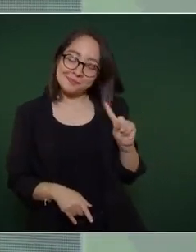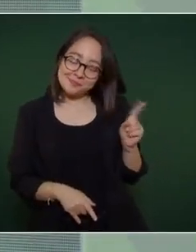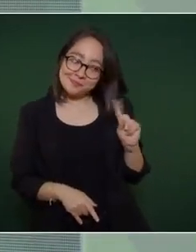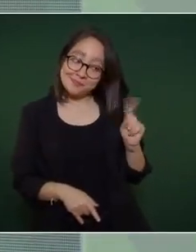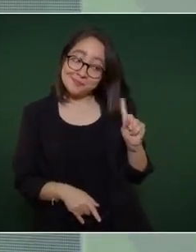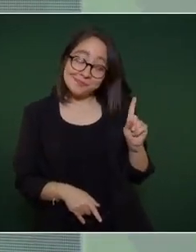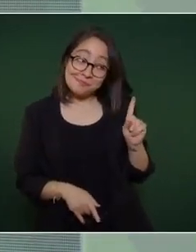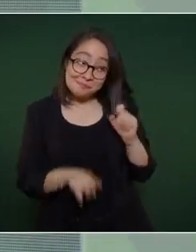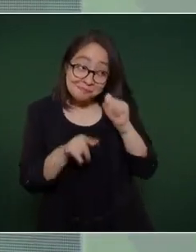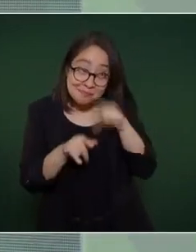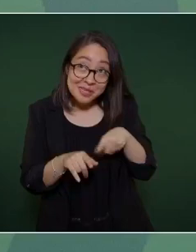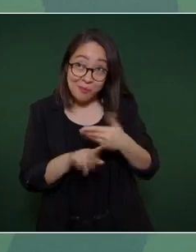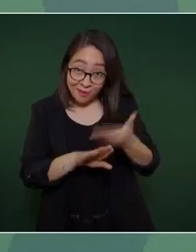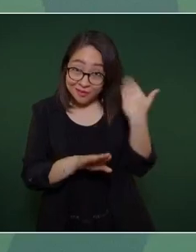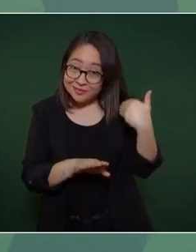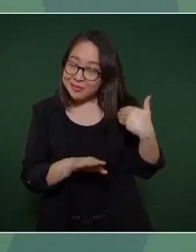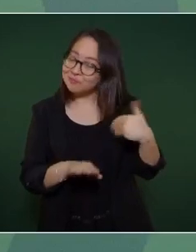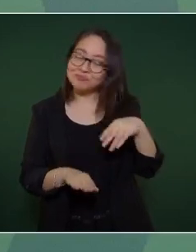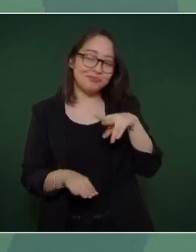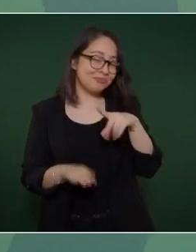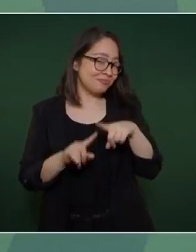no sigue igual.